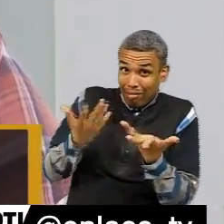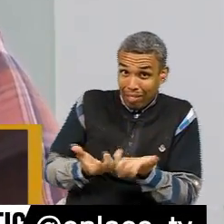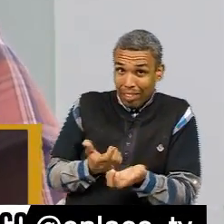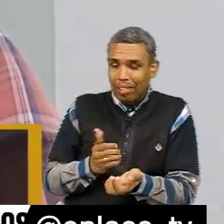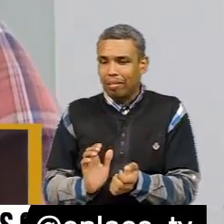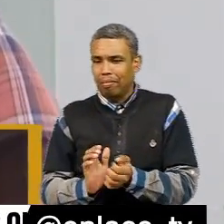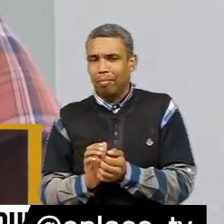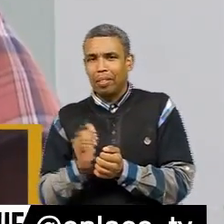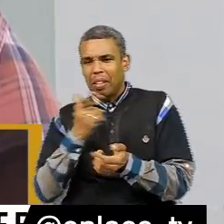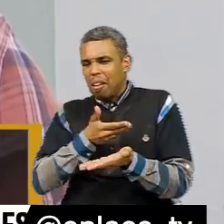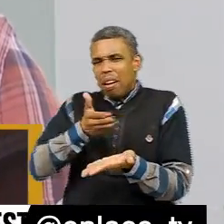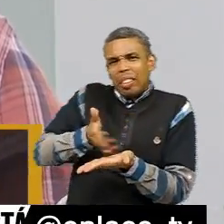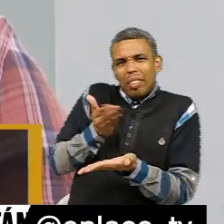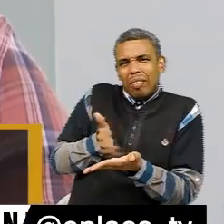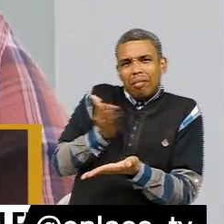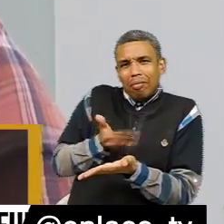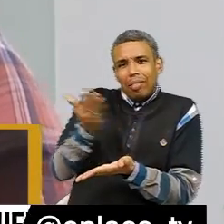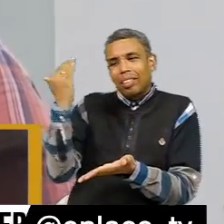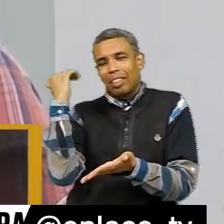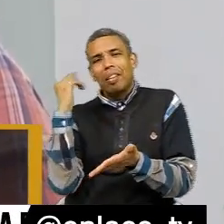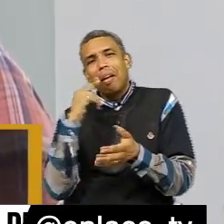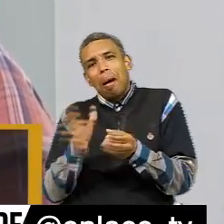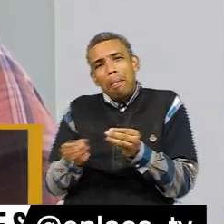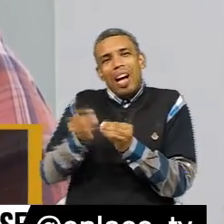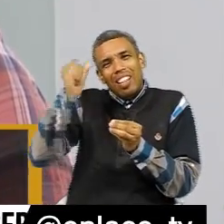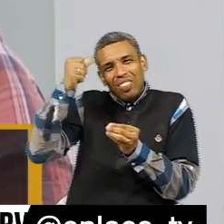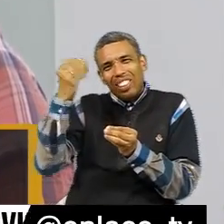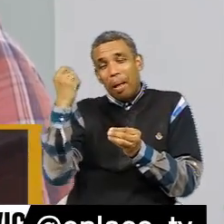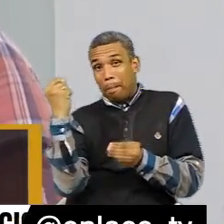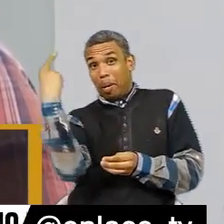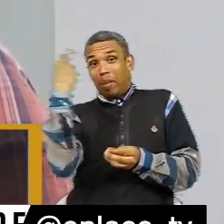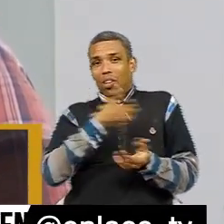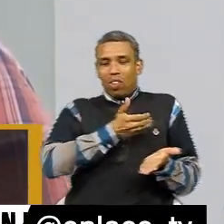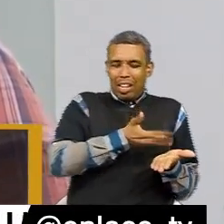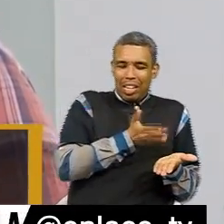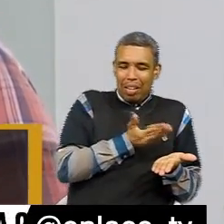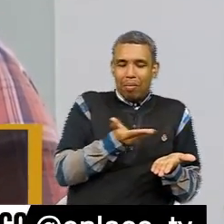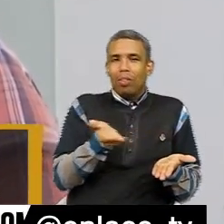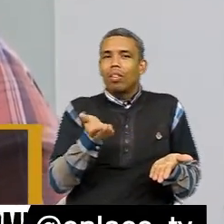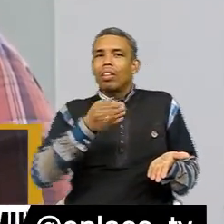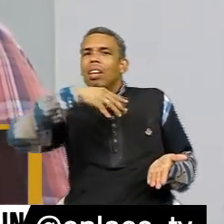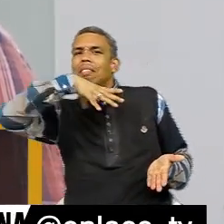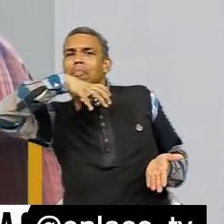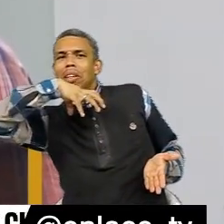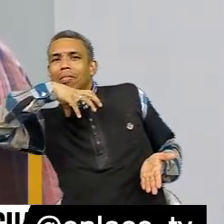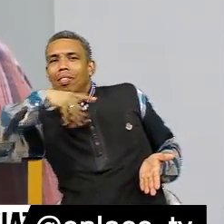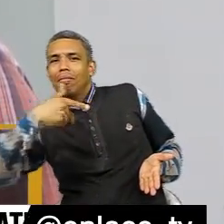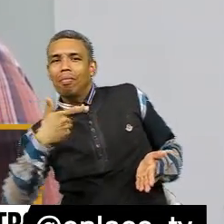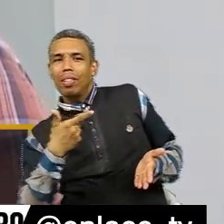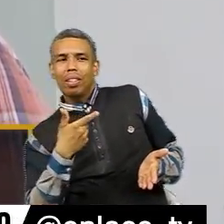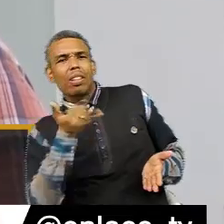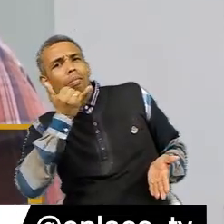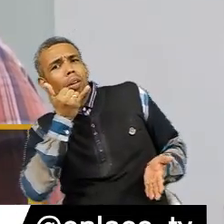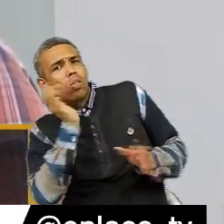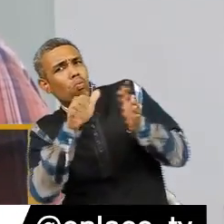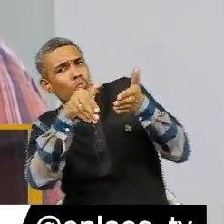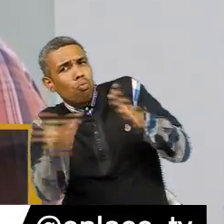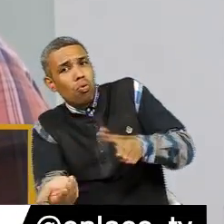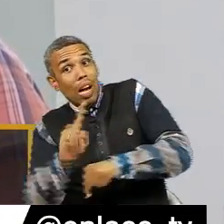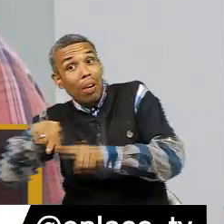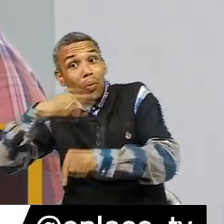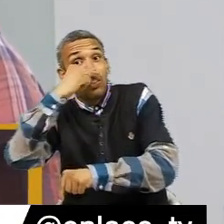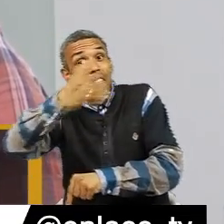es decir, cuenta qué pasó con esa mascota. Cuando voy a las escuelas, los chicos me dicen, profe, ¿y Prince aún vive? ¿Prince ya murió? ¿Qué pasó con